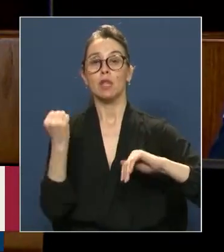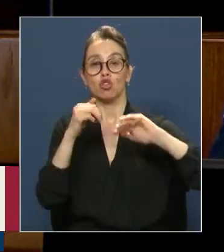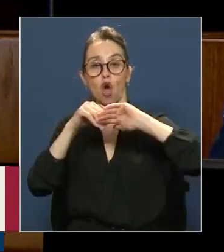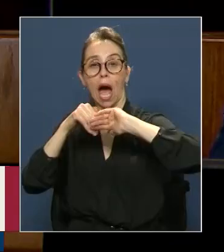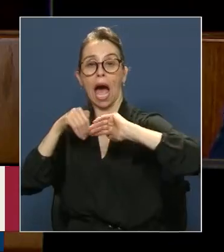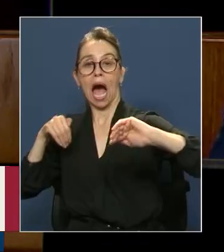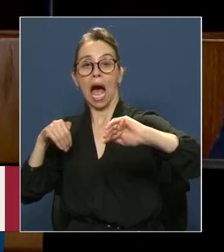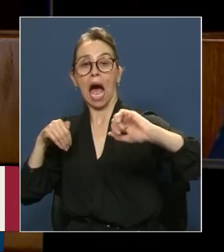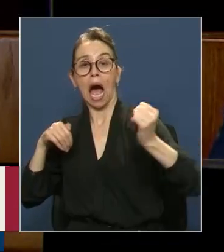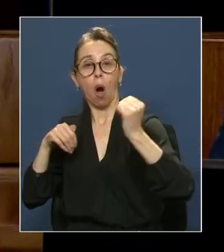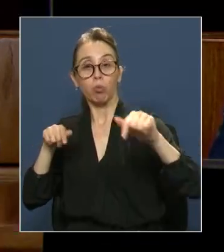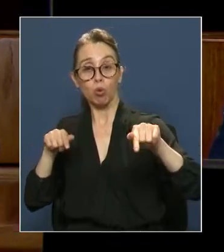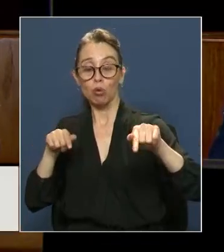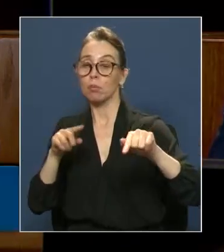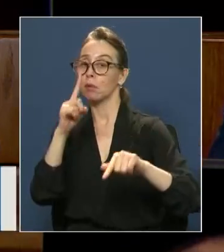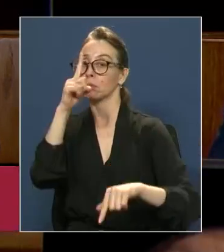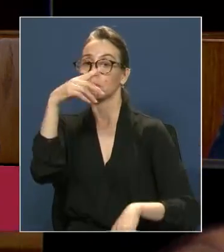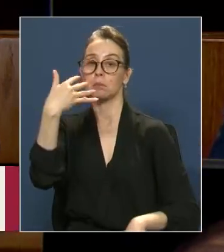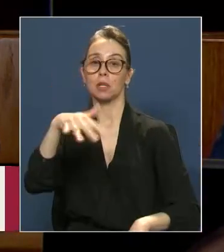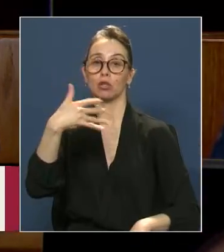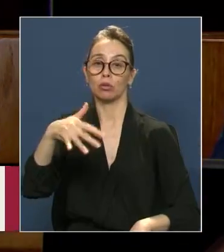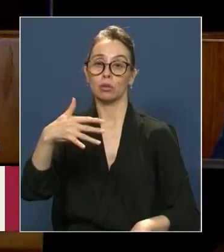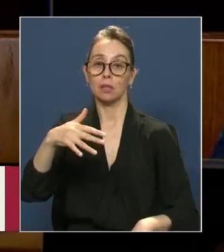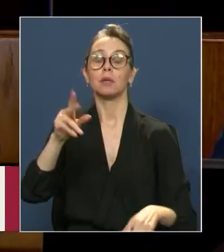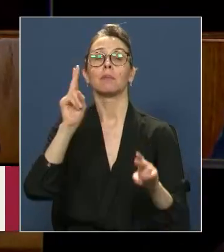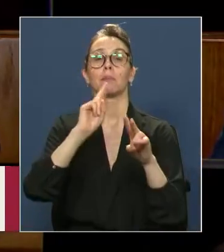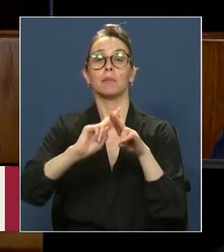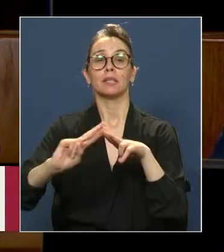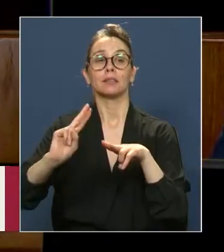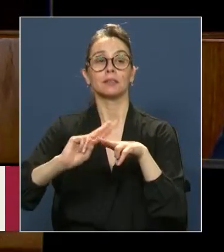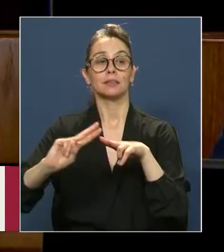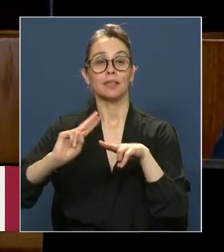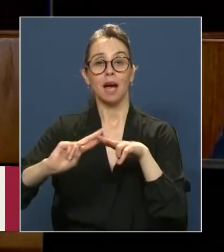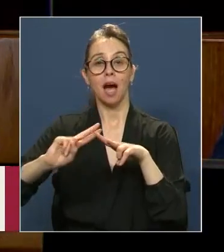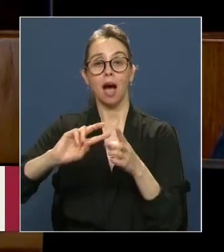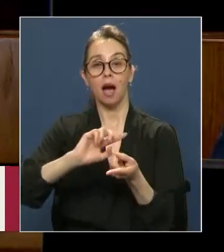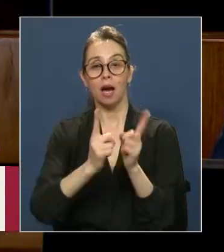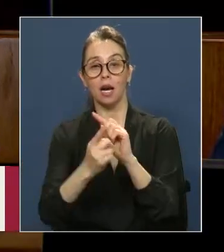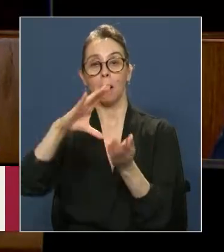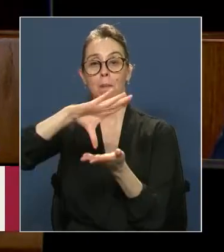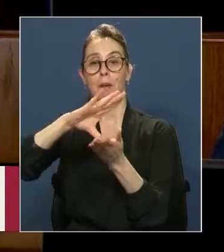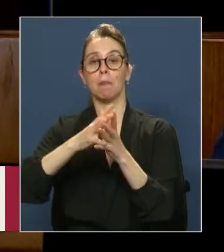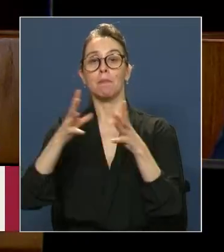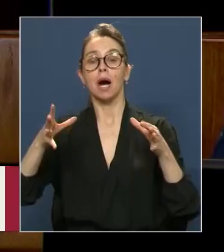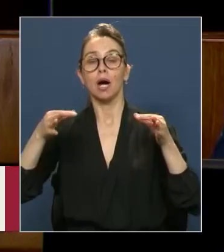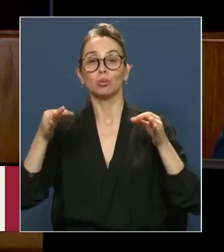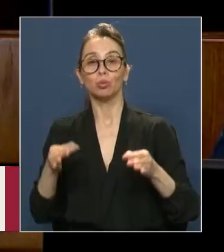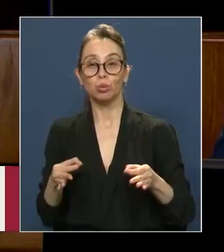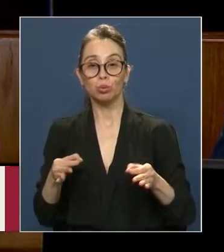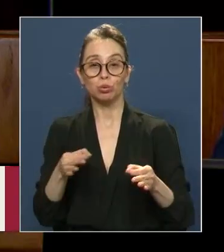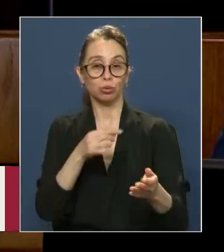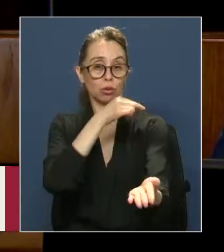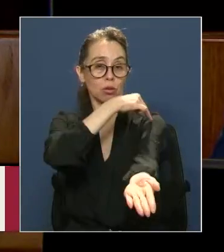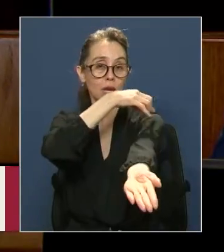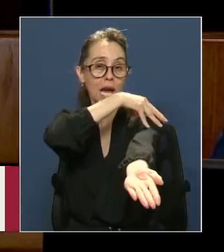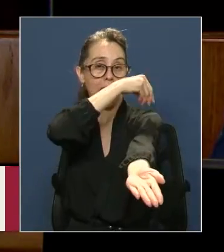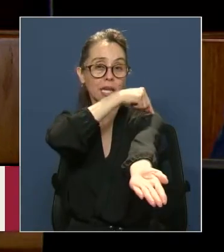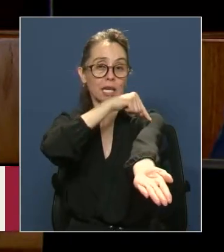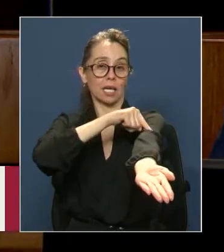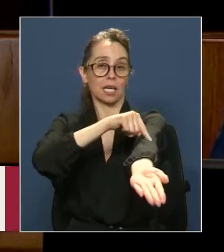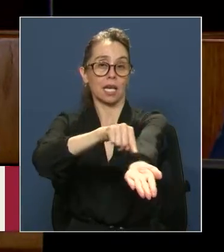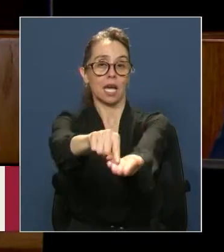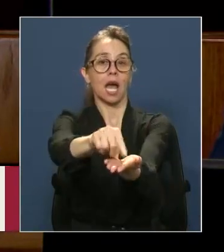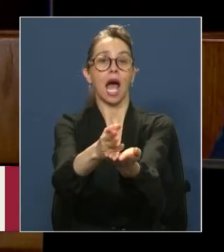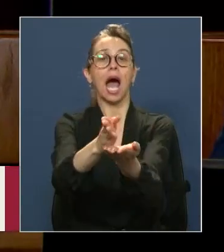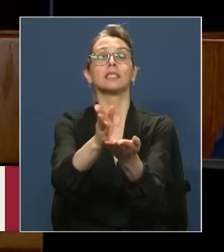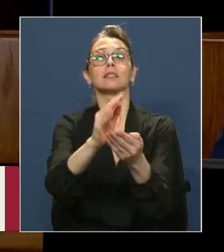es prioritaria para la construcción de un país más justo, desde Arica hasta la